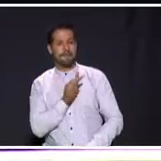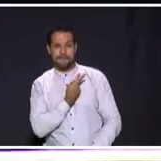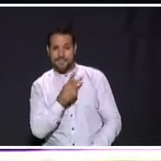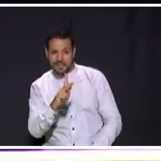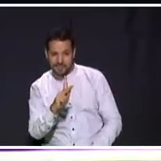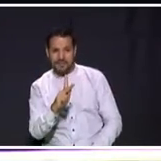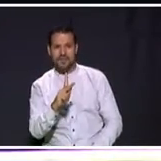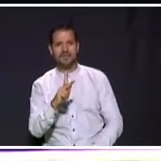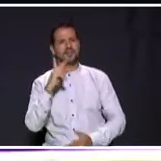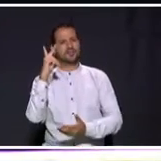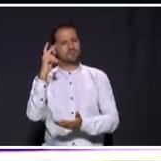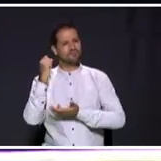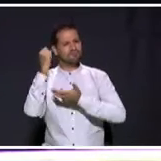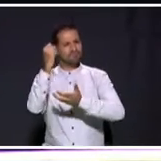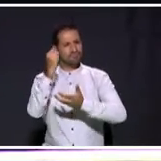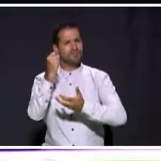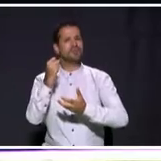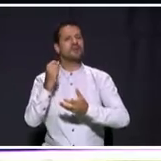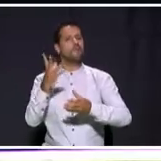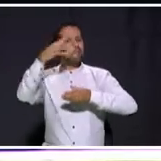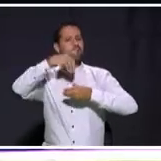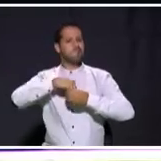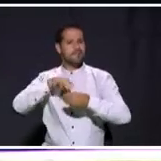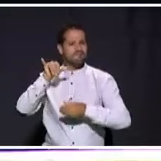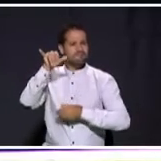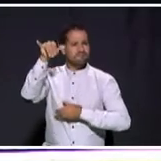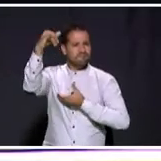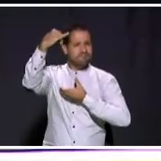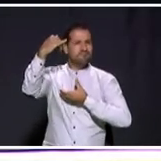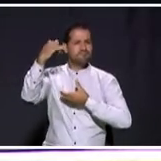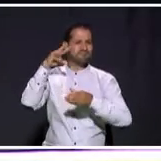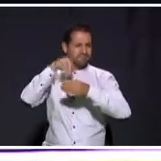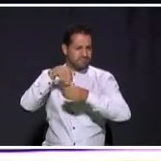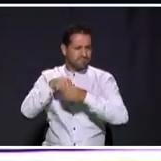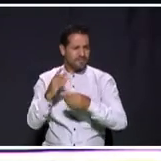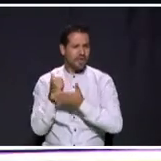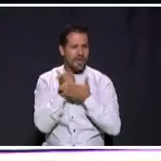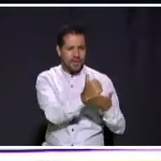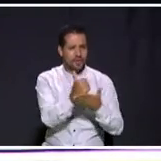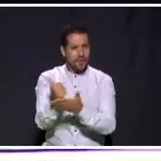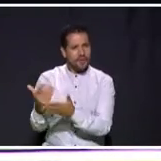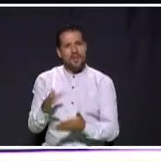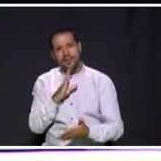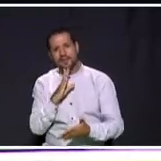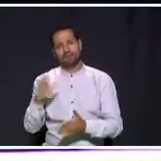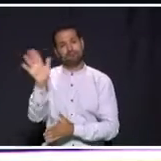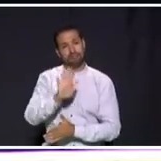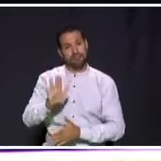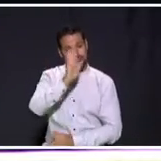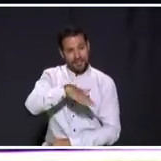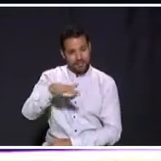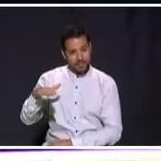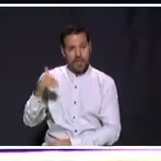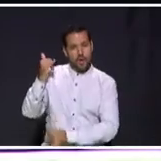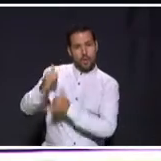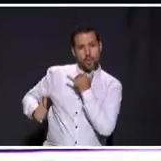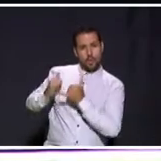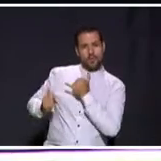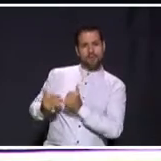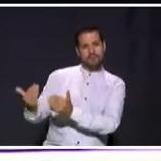como ministro encargado desde ese para de este país donde le ayudamos a nuestro departamento por supuesto el último cargo que ejerce